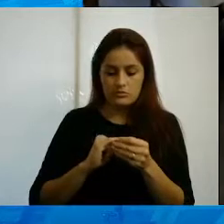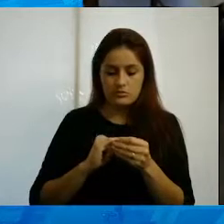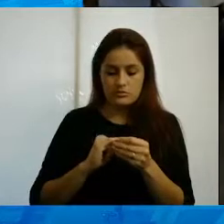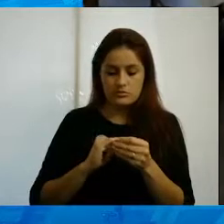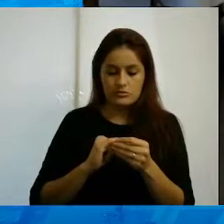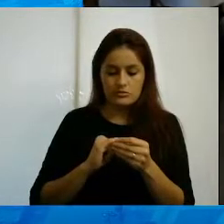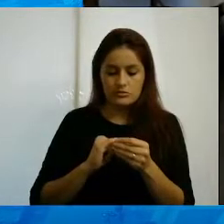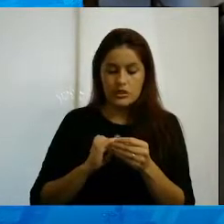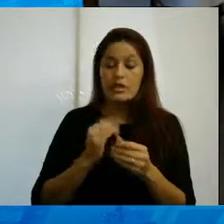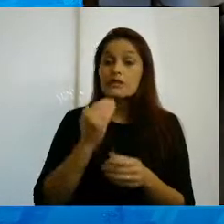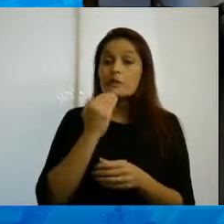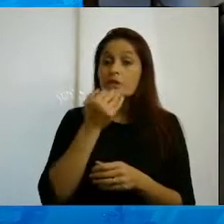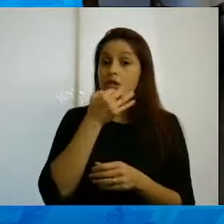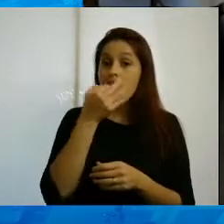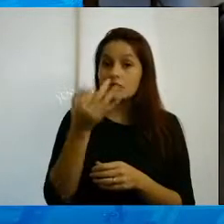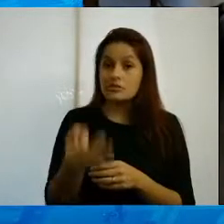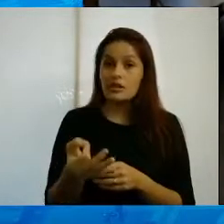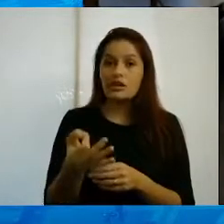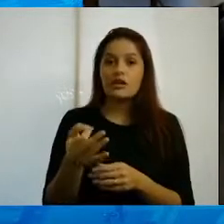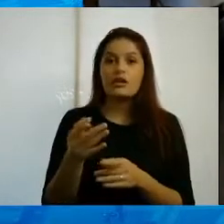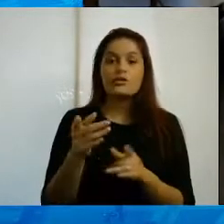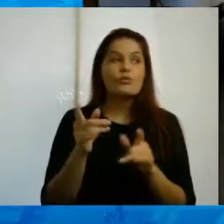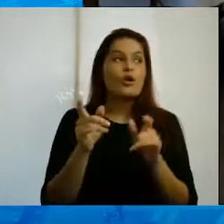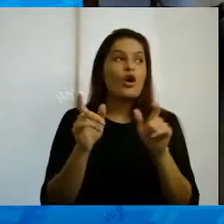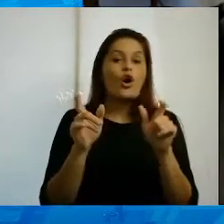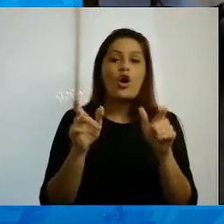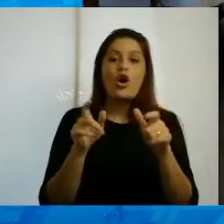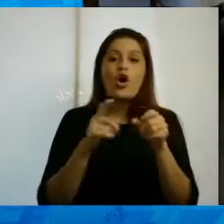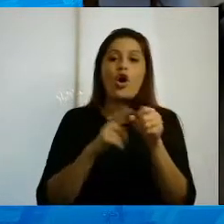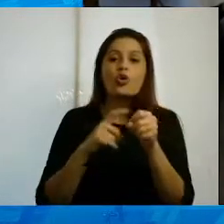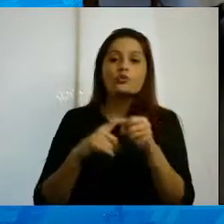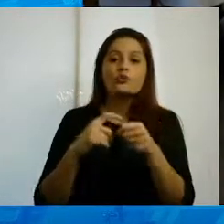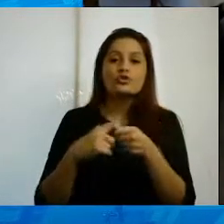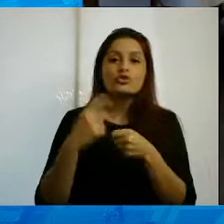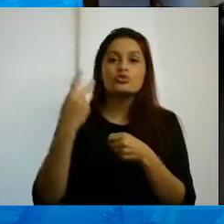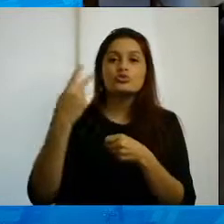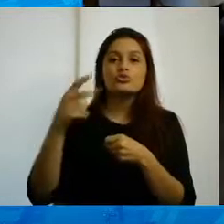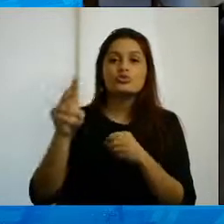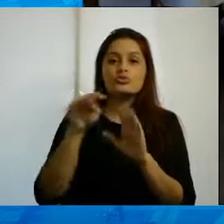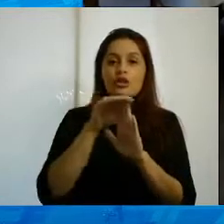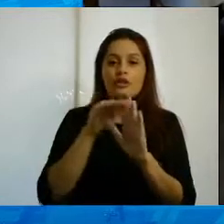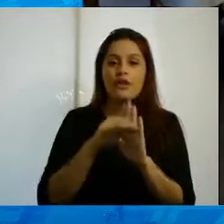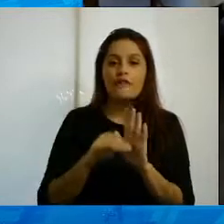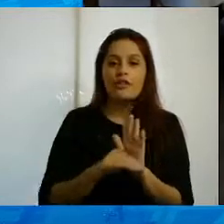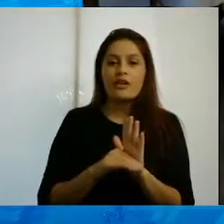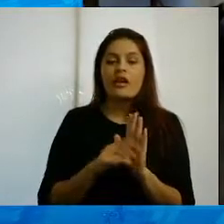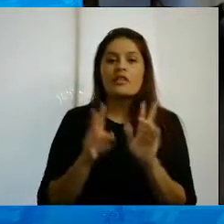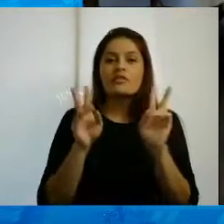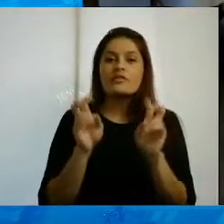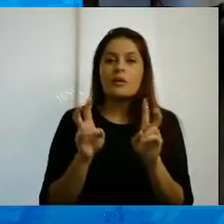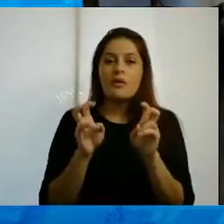Señalar también de que en esa comisión, como segundo punto de la tabla, tratamos el tema referido a